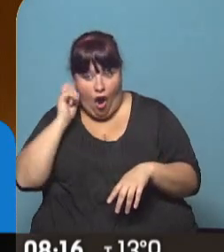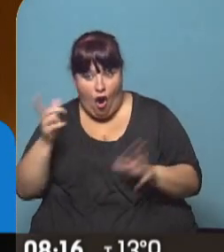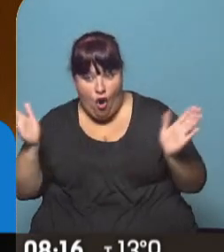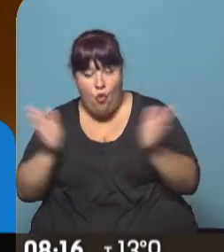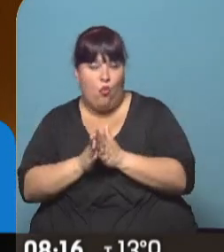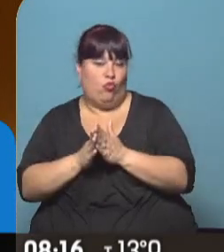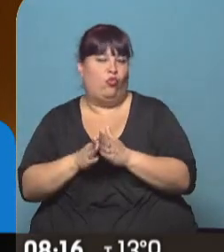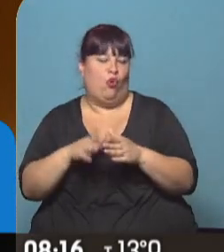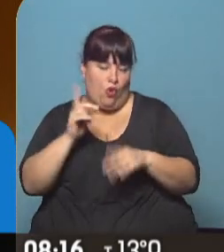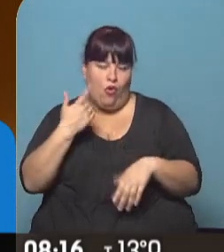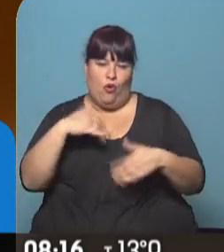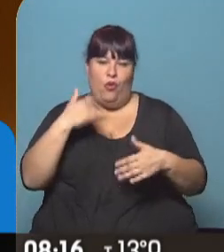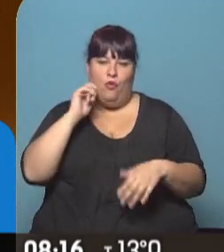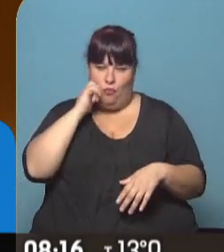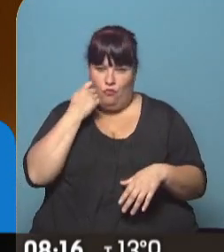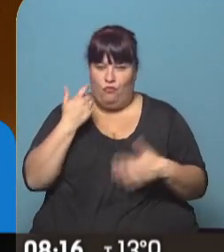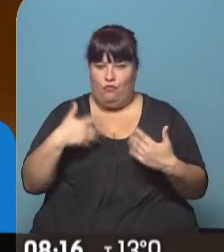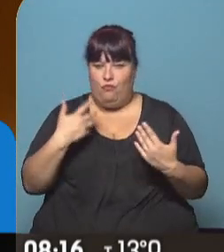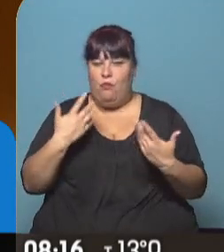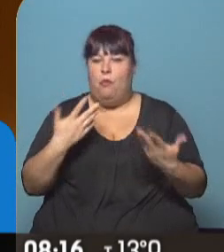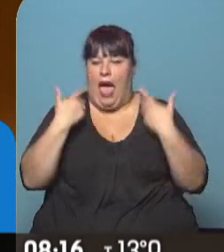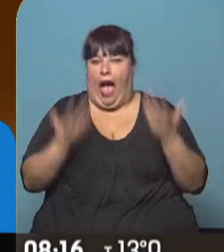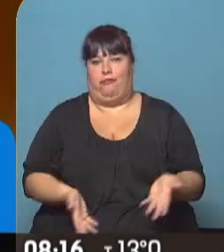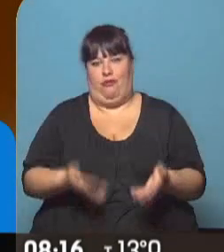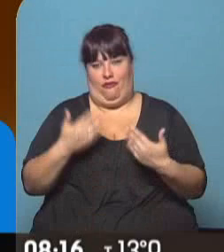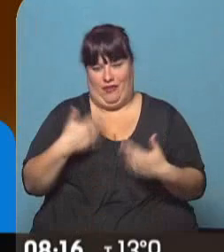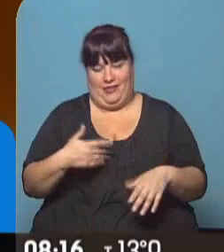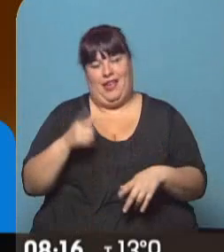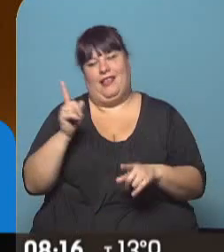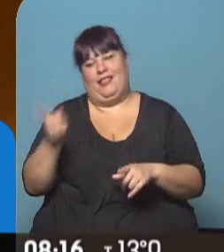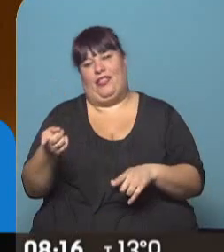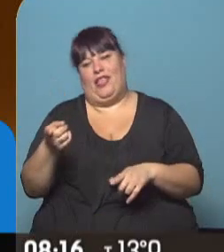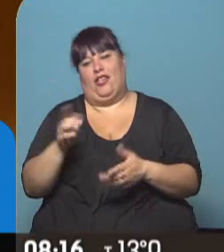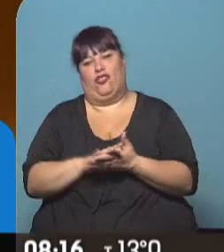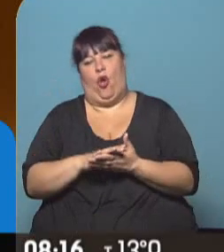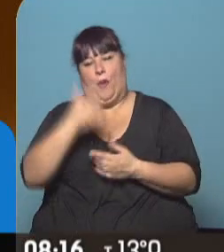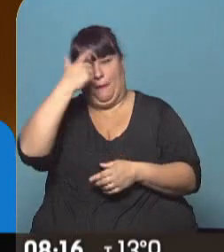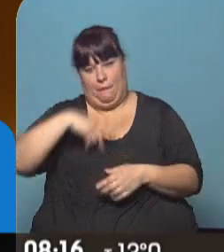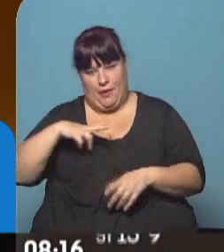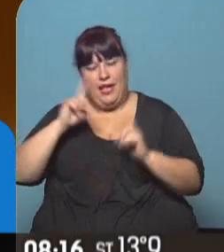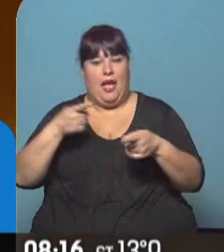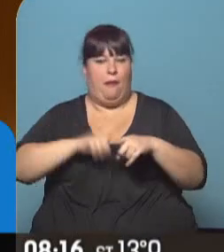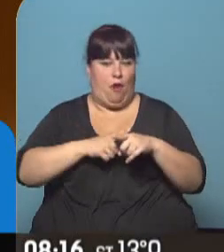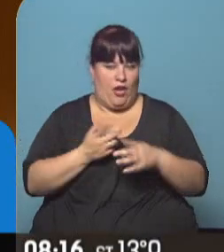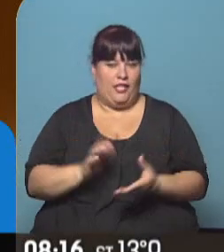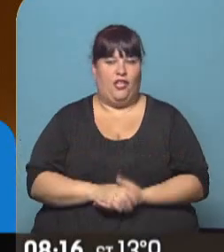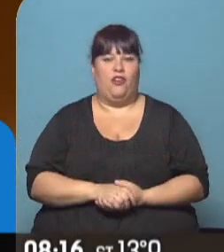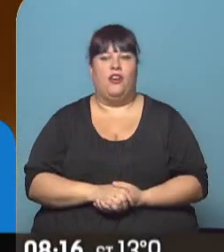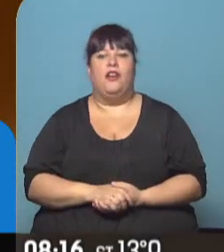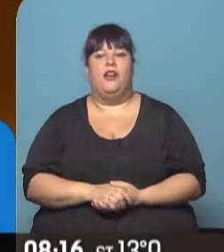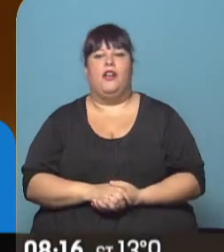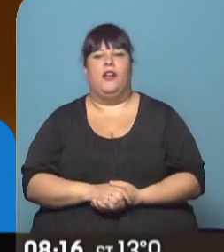compartir eran realmente muy los podíamos aprovechar mucho desde lo personal como de lo político